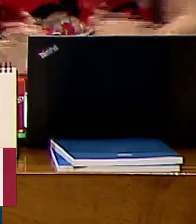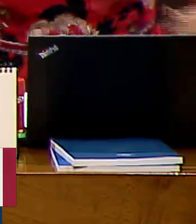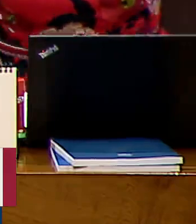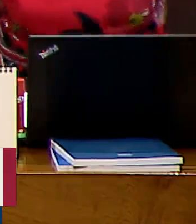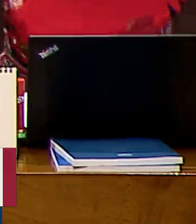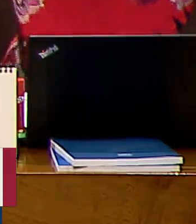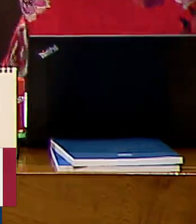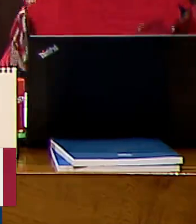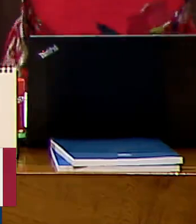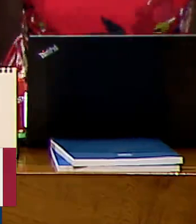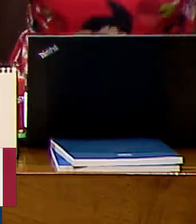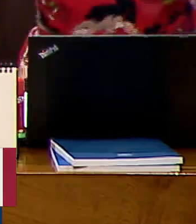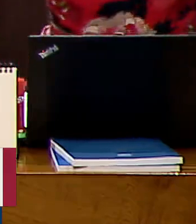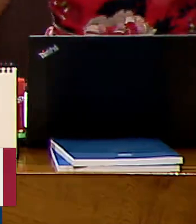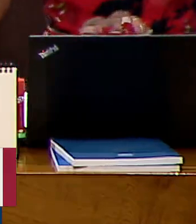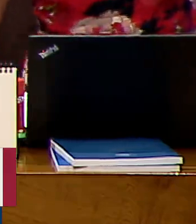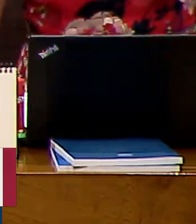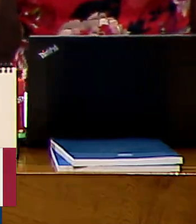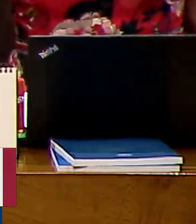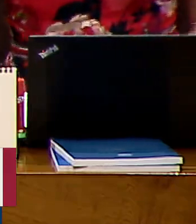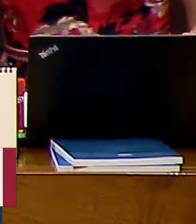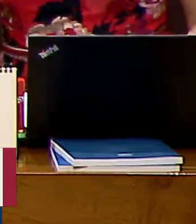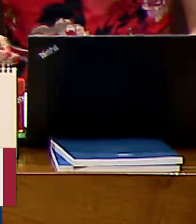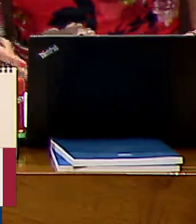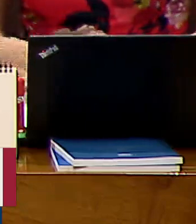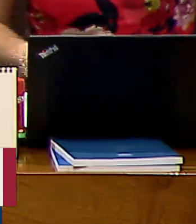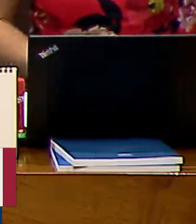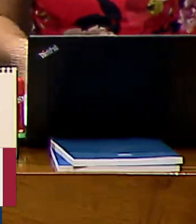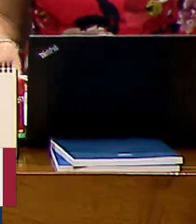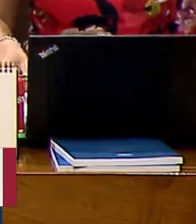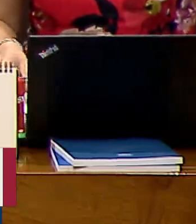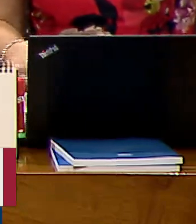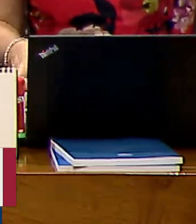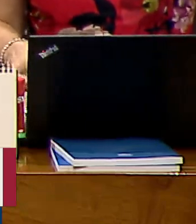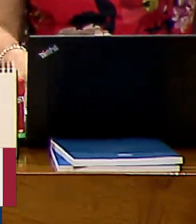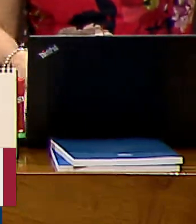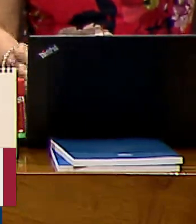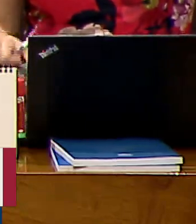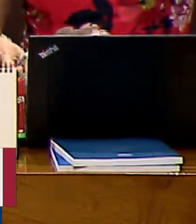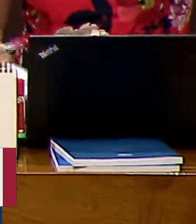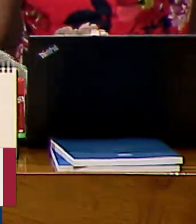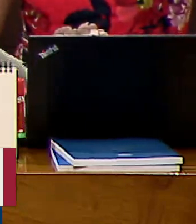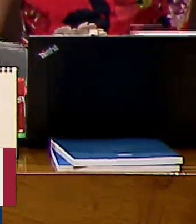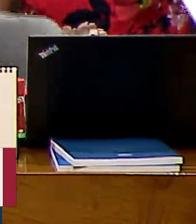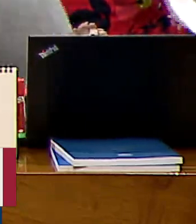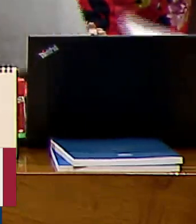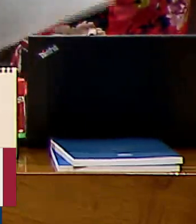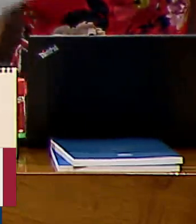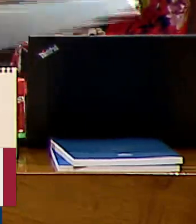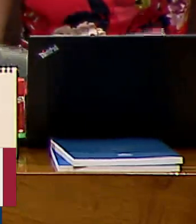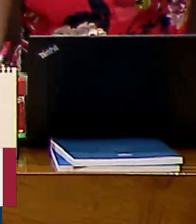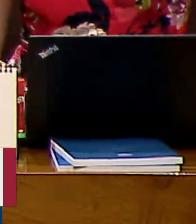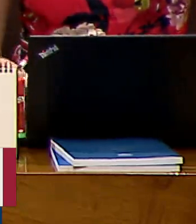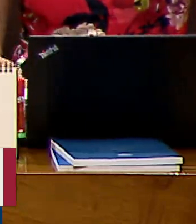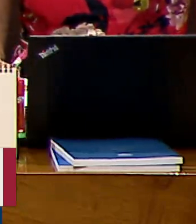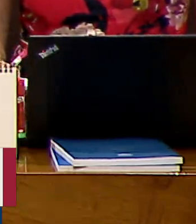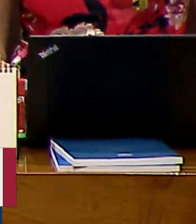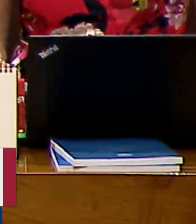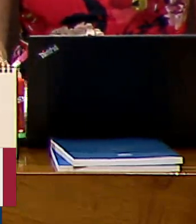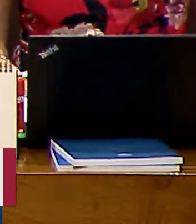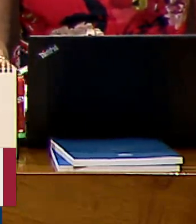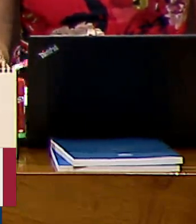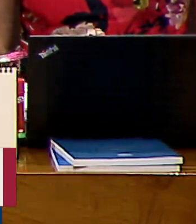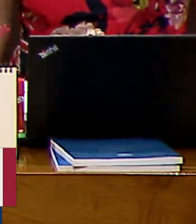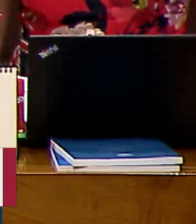los proyectos de acuerdo y resoluciones. En votación, la resolución número